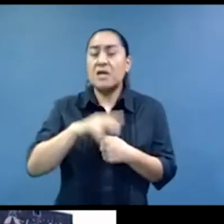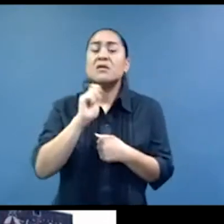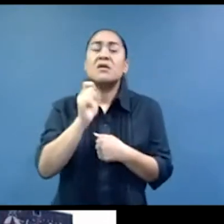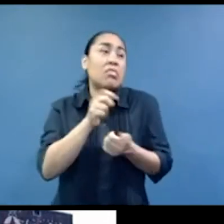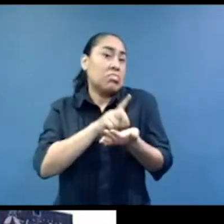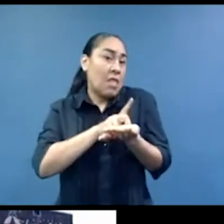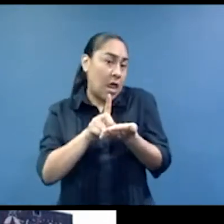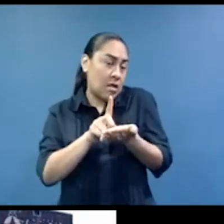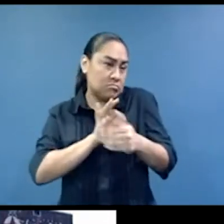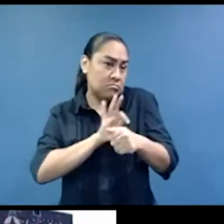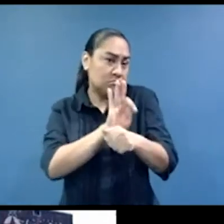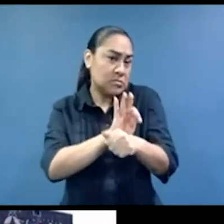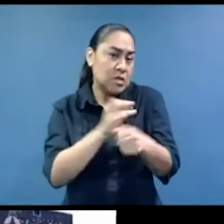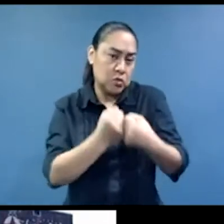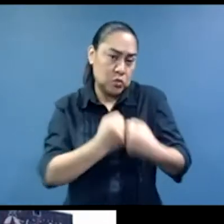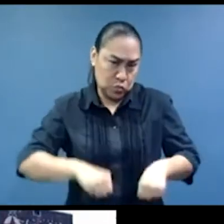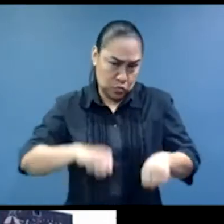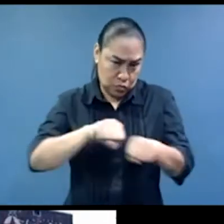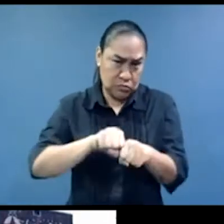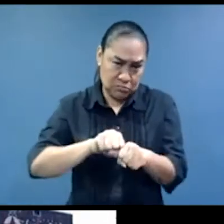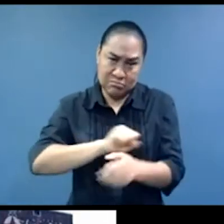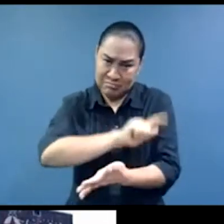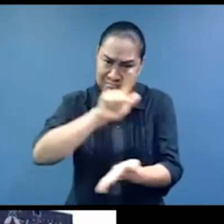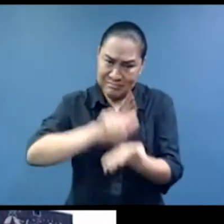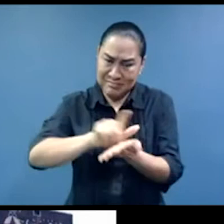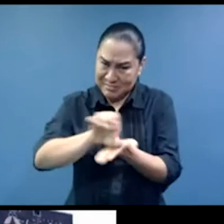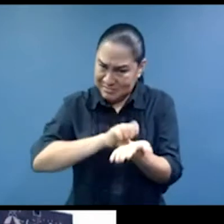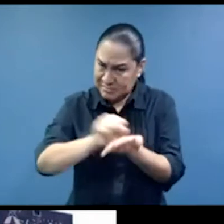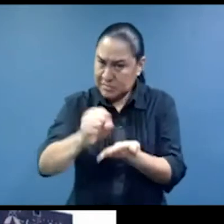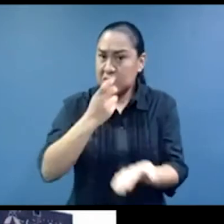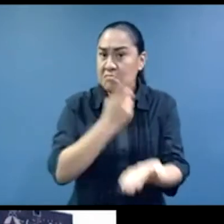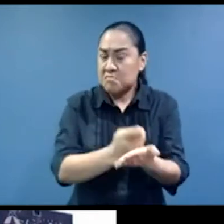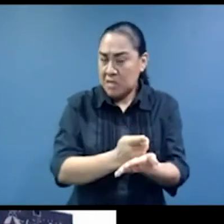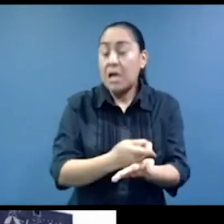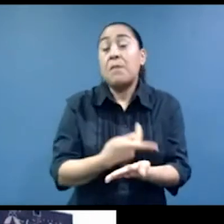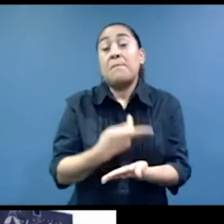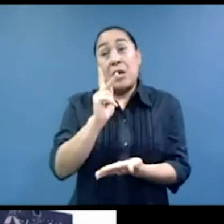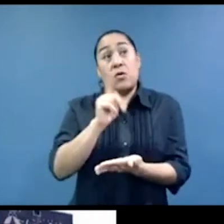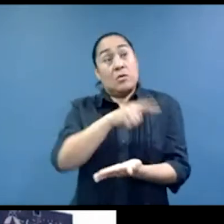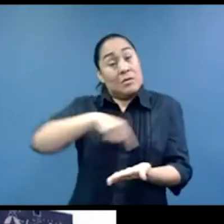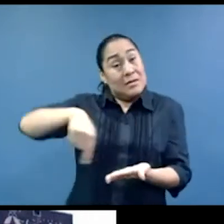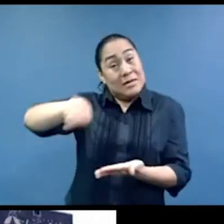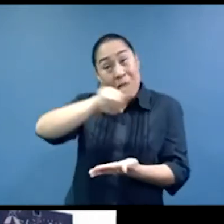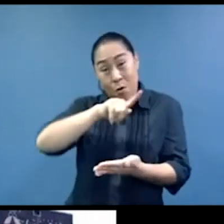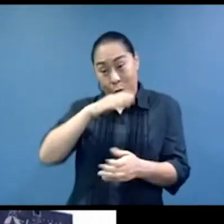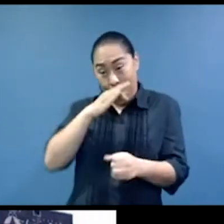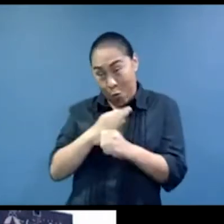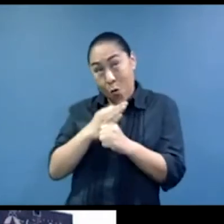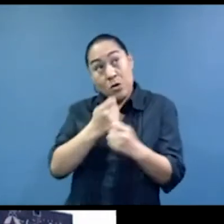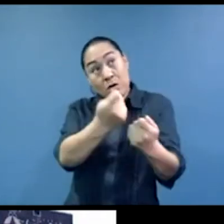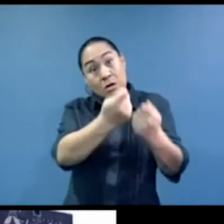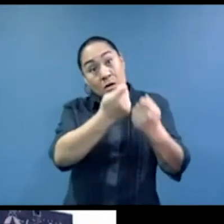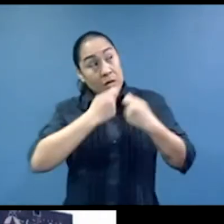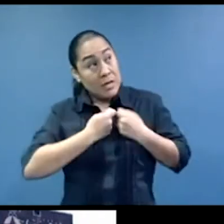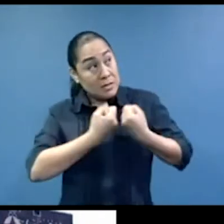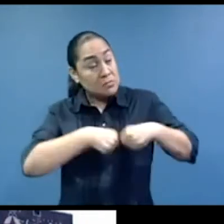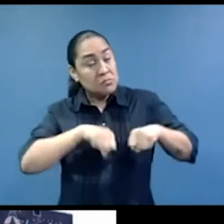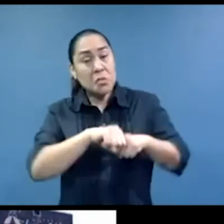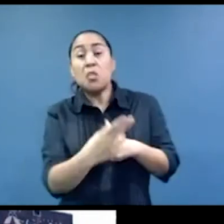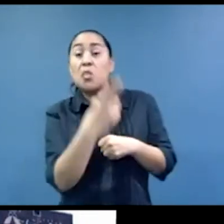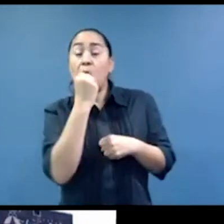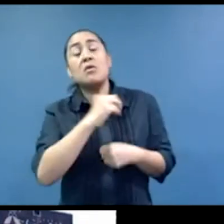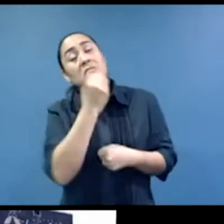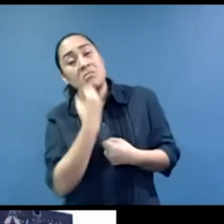está reconocido a nivel constitucional, pero en la práctica el acceder a la seguridad social implica trabajo formal,